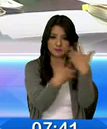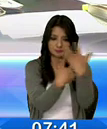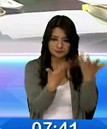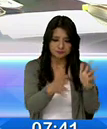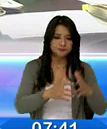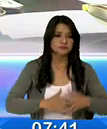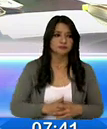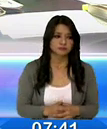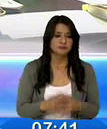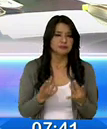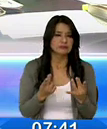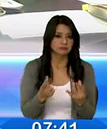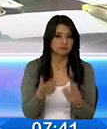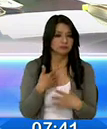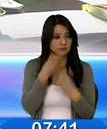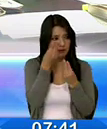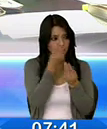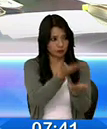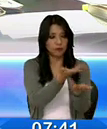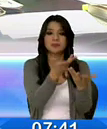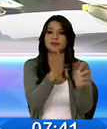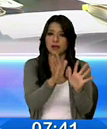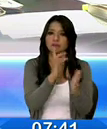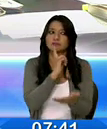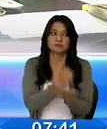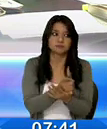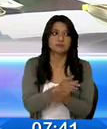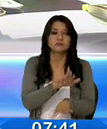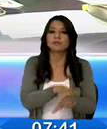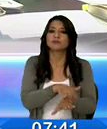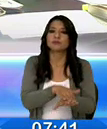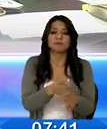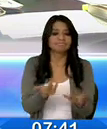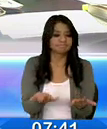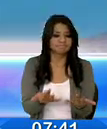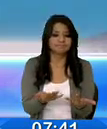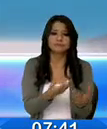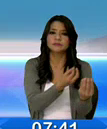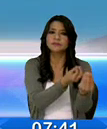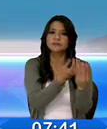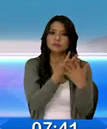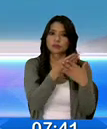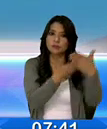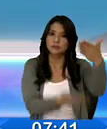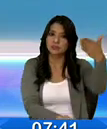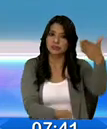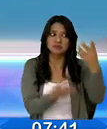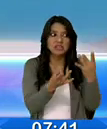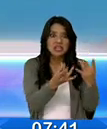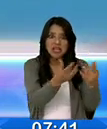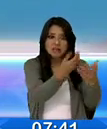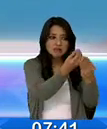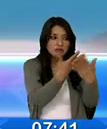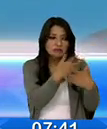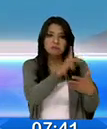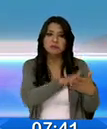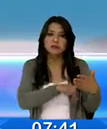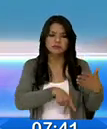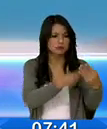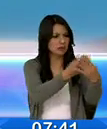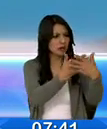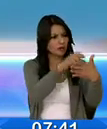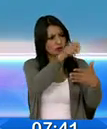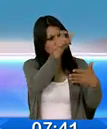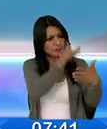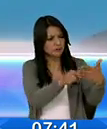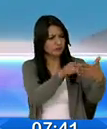Muy delicado, lo comunicamos en su momento porque se estaba exponiendo información delicada, información personal